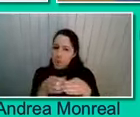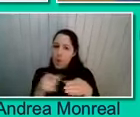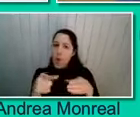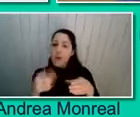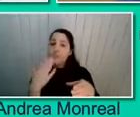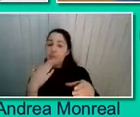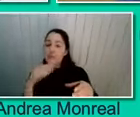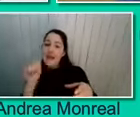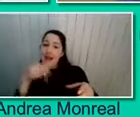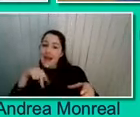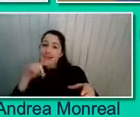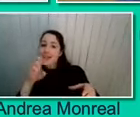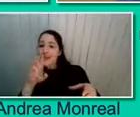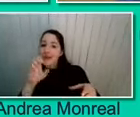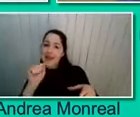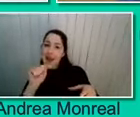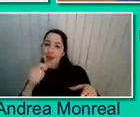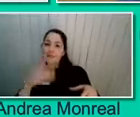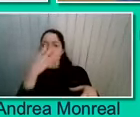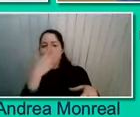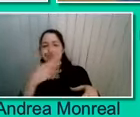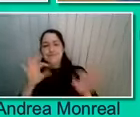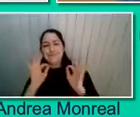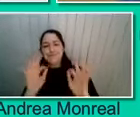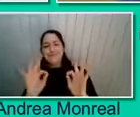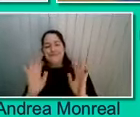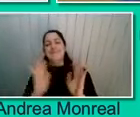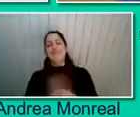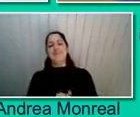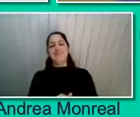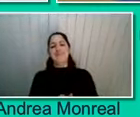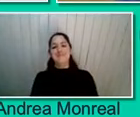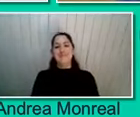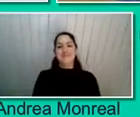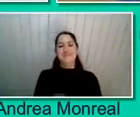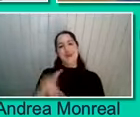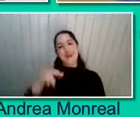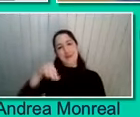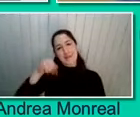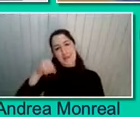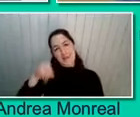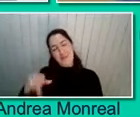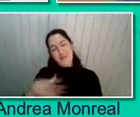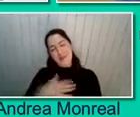también a nuestros auditores que por favor nos pueden contestar.